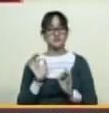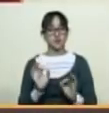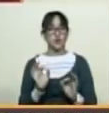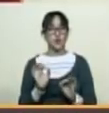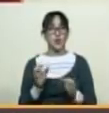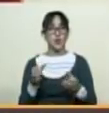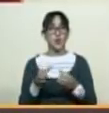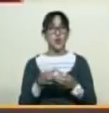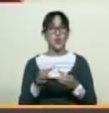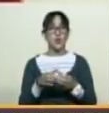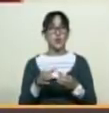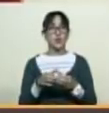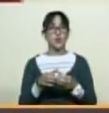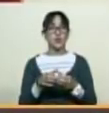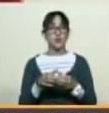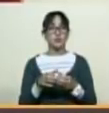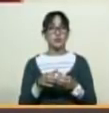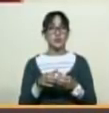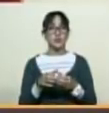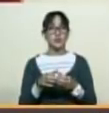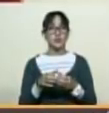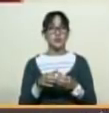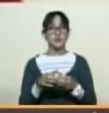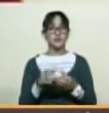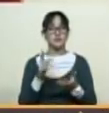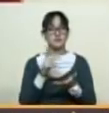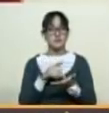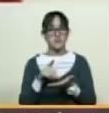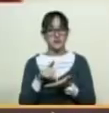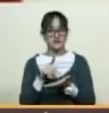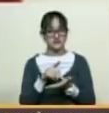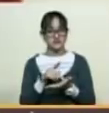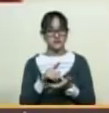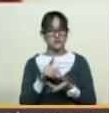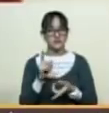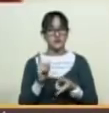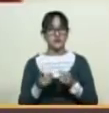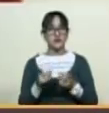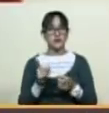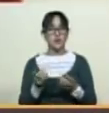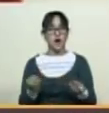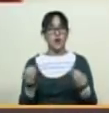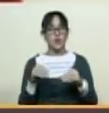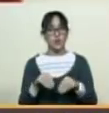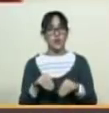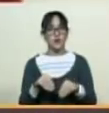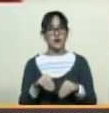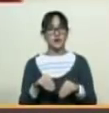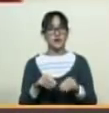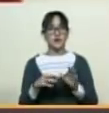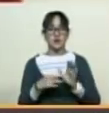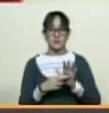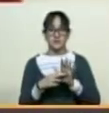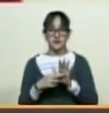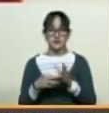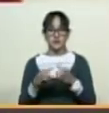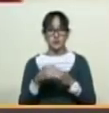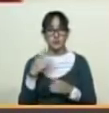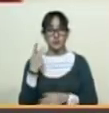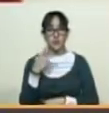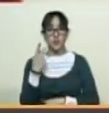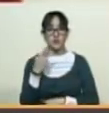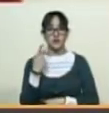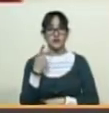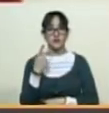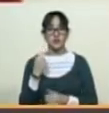el grupo de alto nivel en que participan, tal como lo establecen los acuerdos, los representantes de los partidos políticos